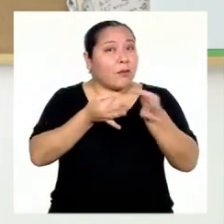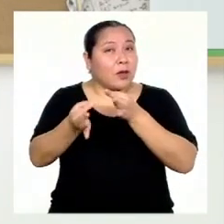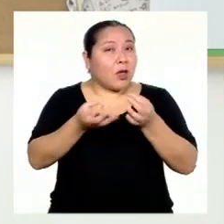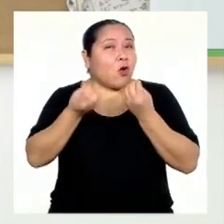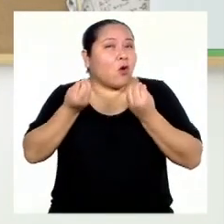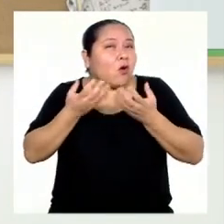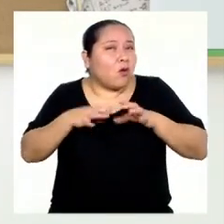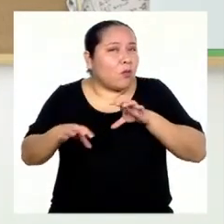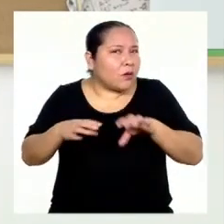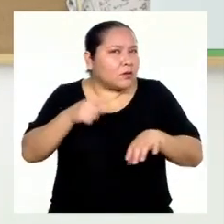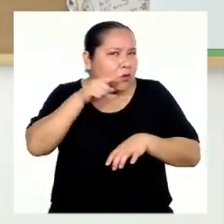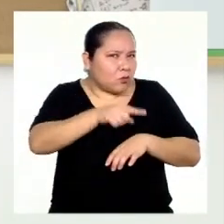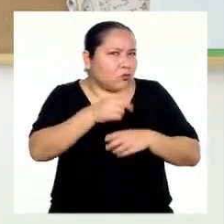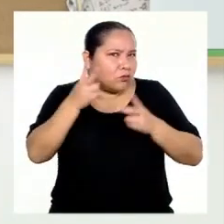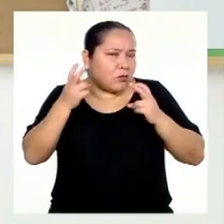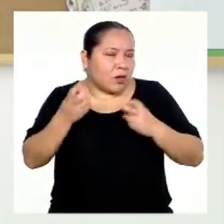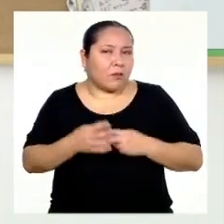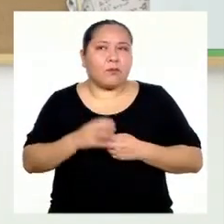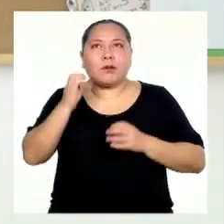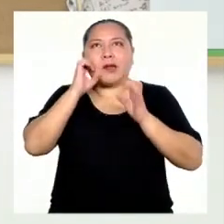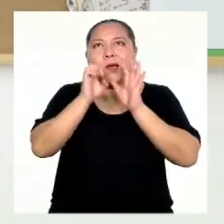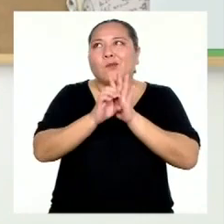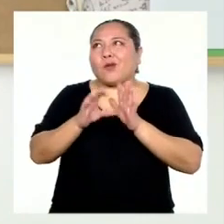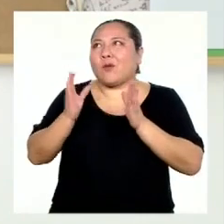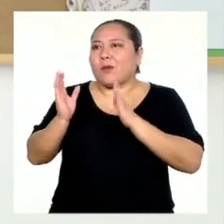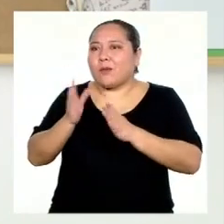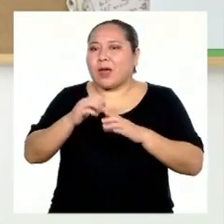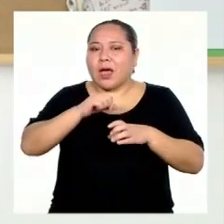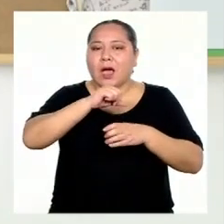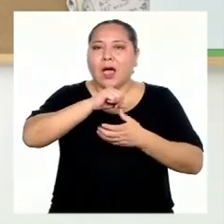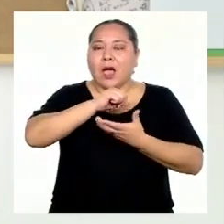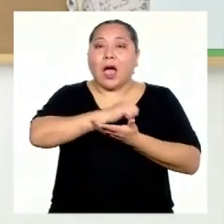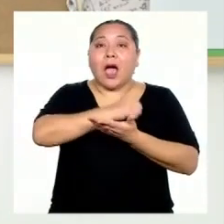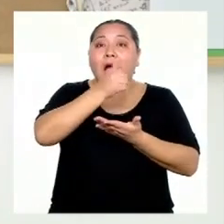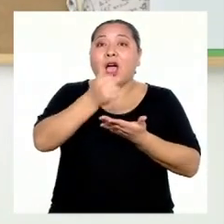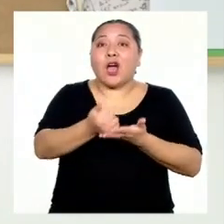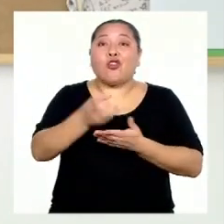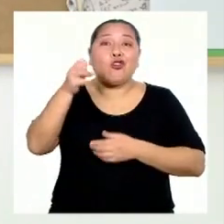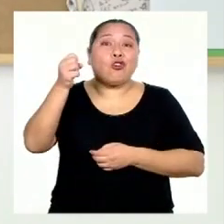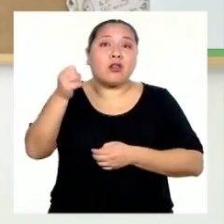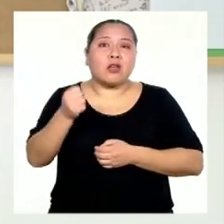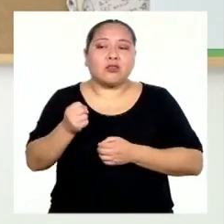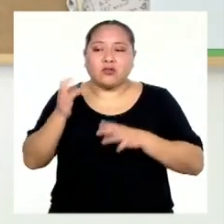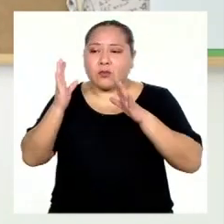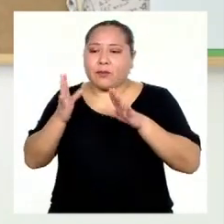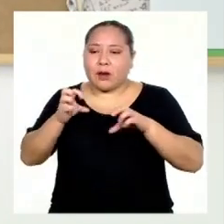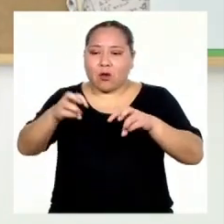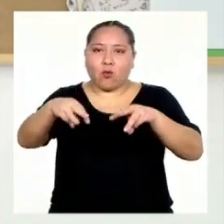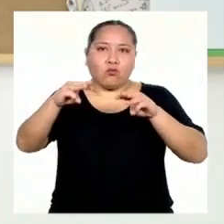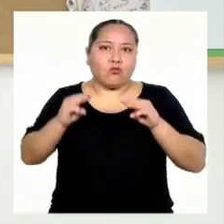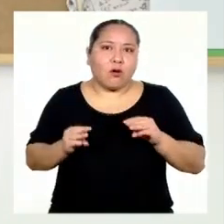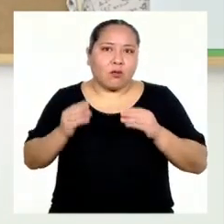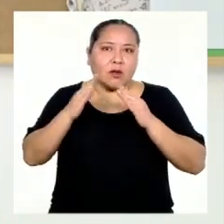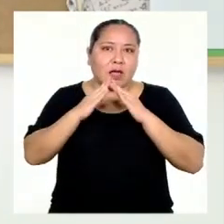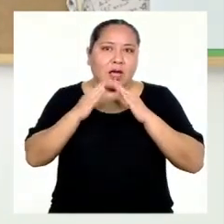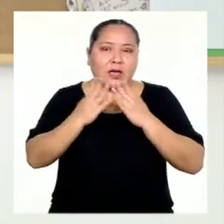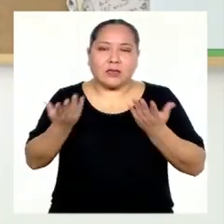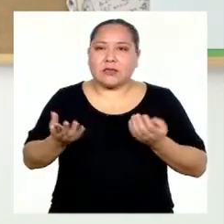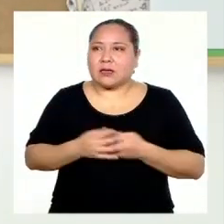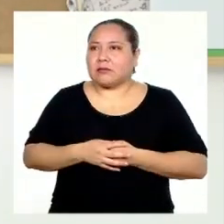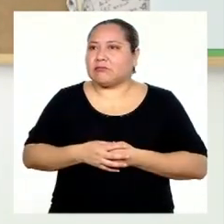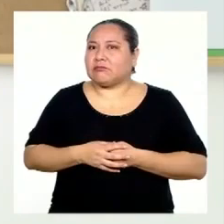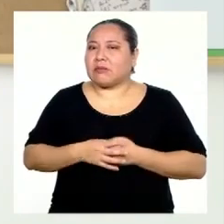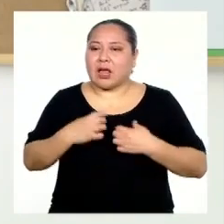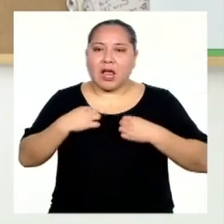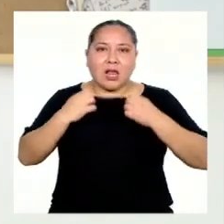cómo hacer algo. Puede ser como preparar arroz con leche, como armar un mueble para la casa, como lavar una